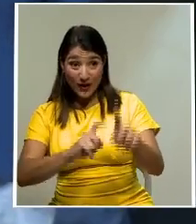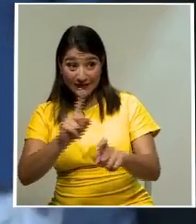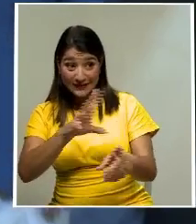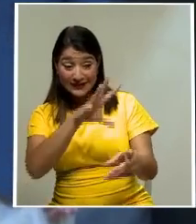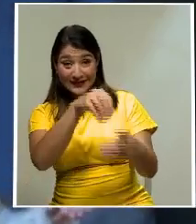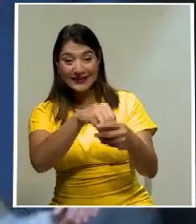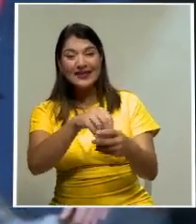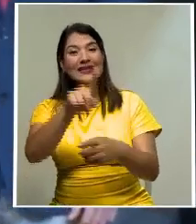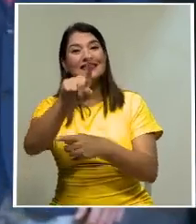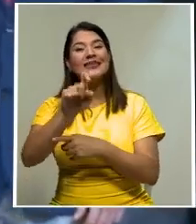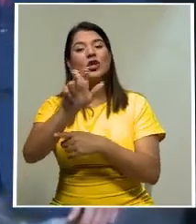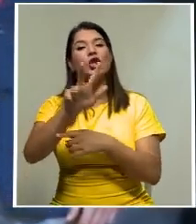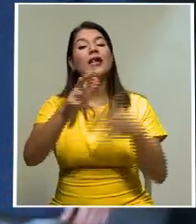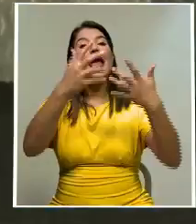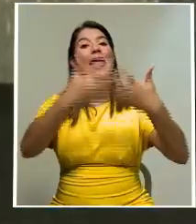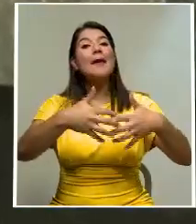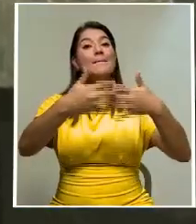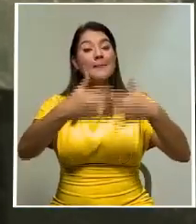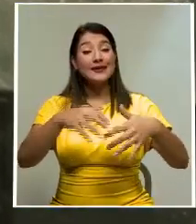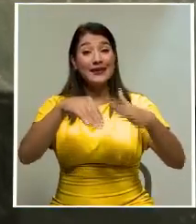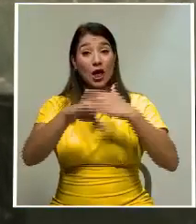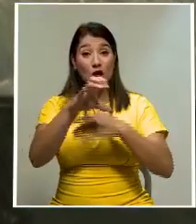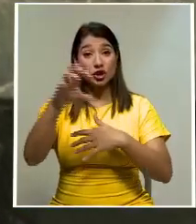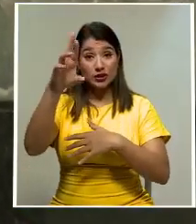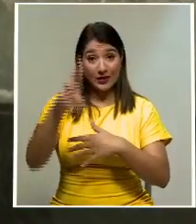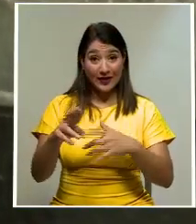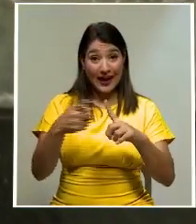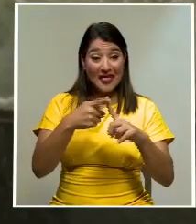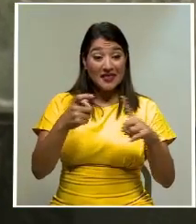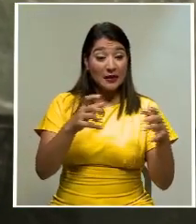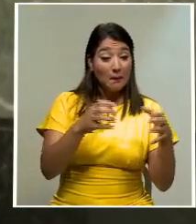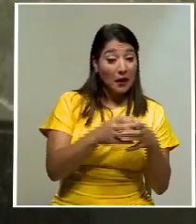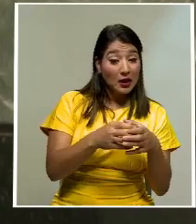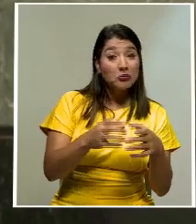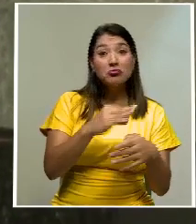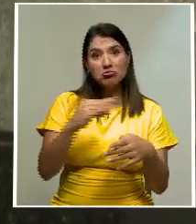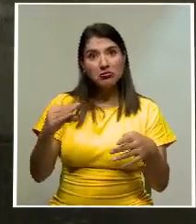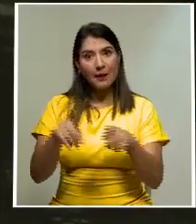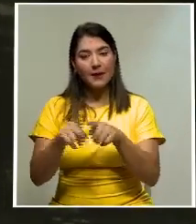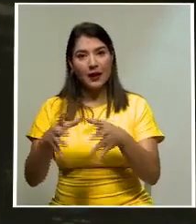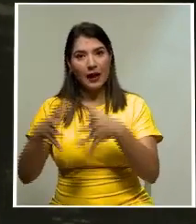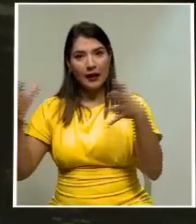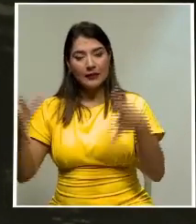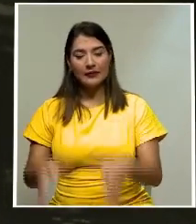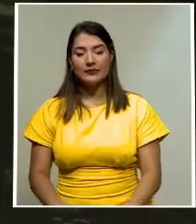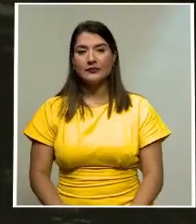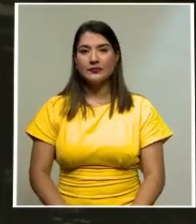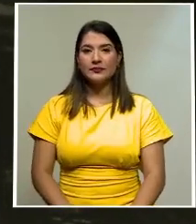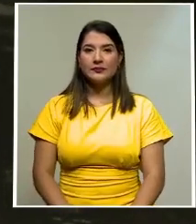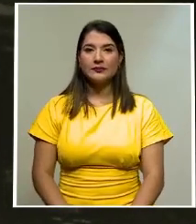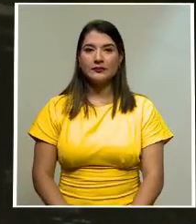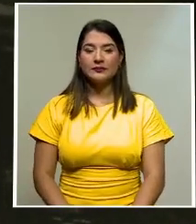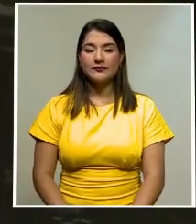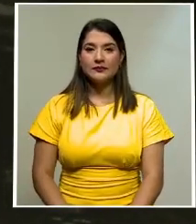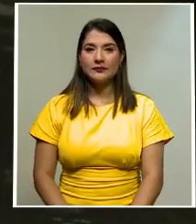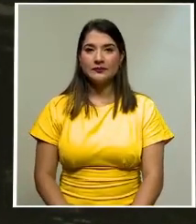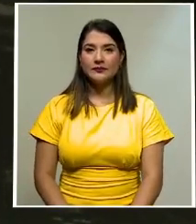103 empresas industriales del país, desde las más pequeñas hasta las más grandes.